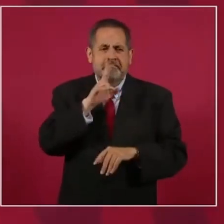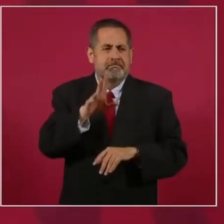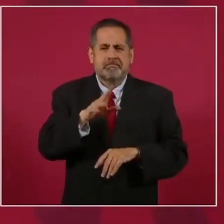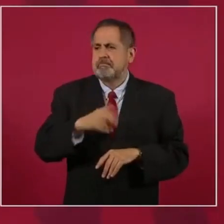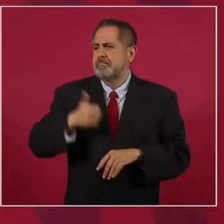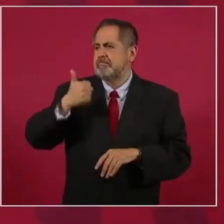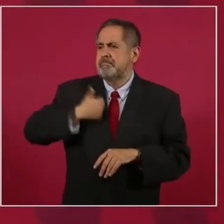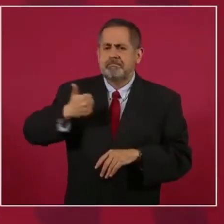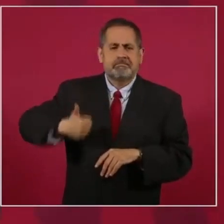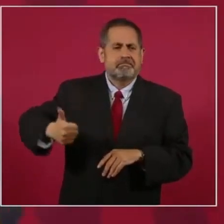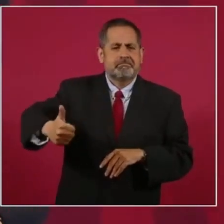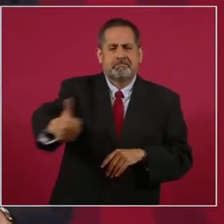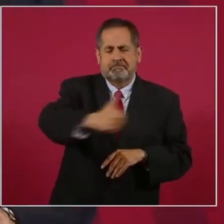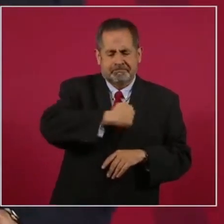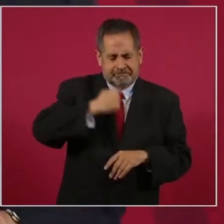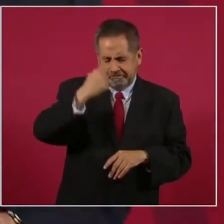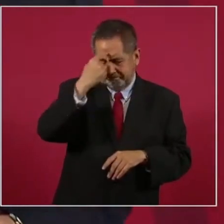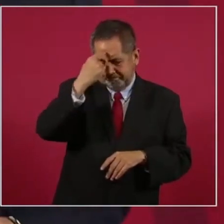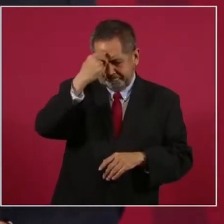tenga